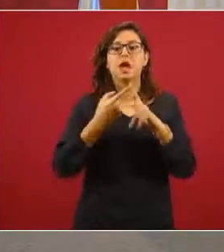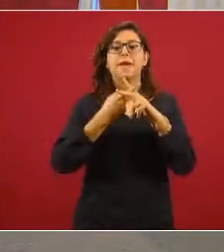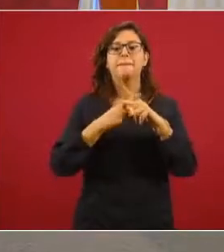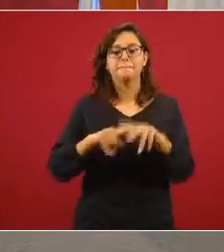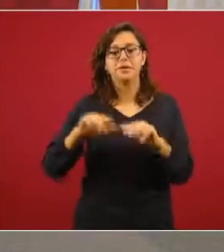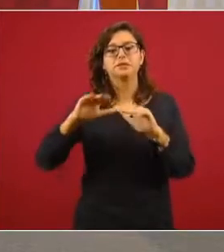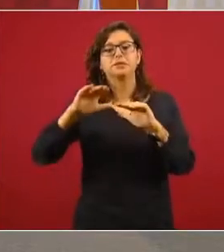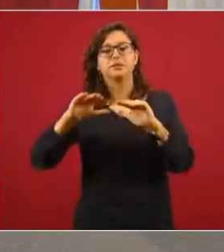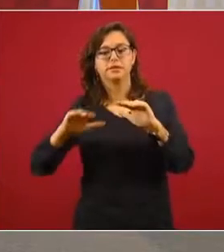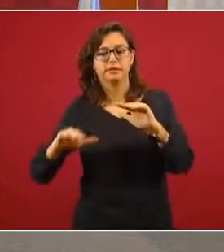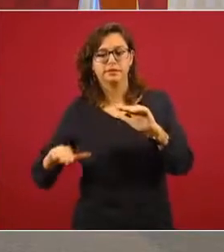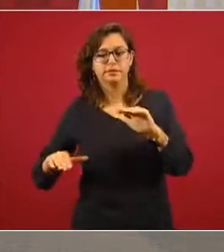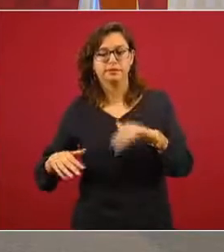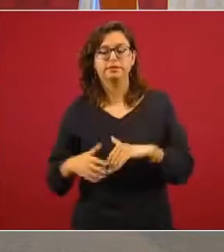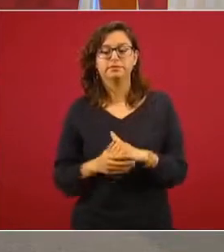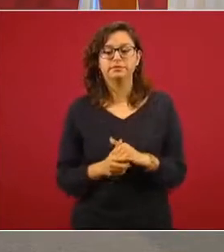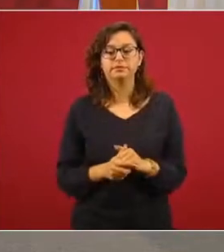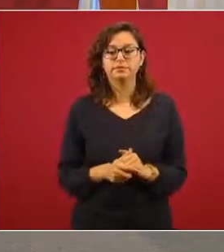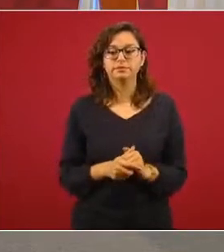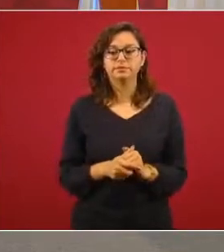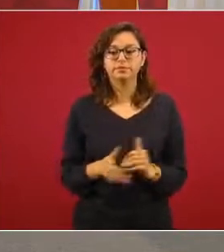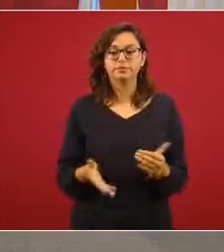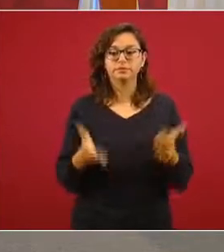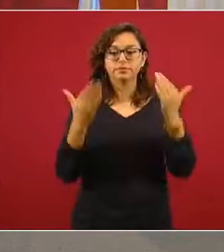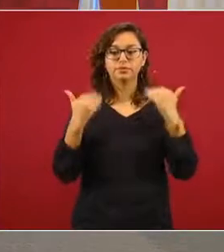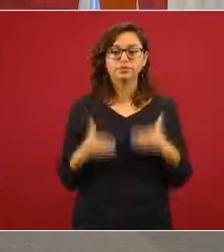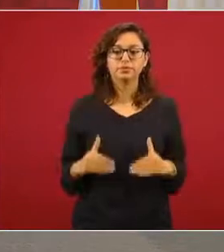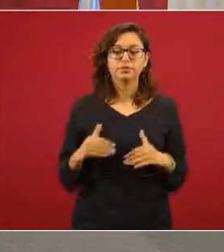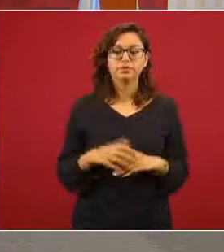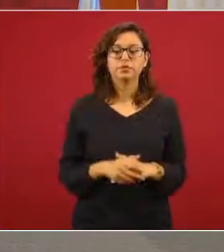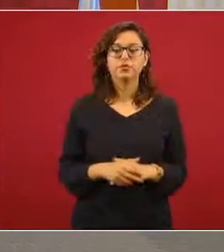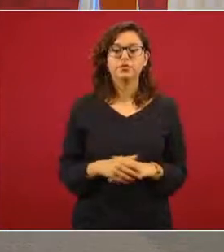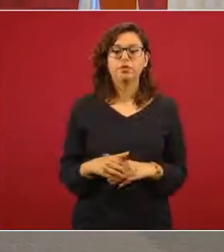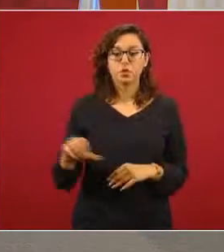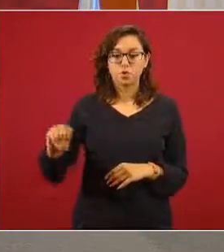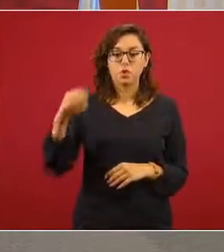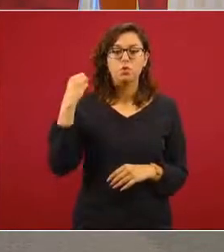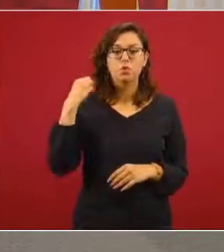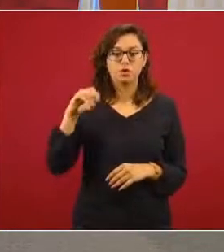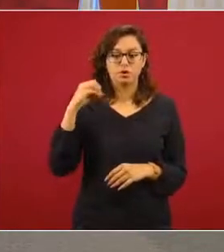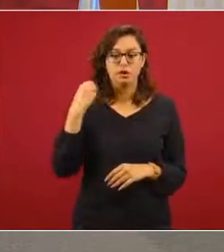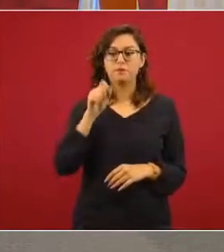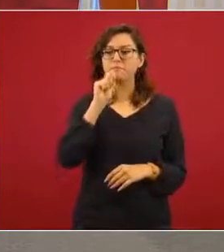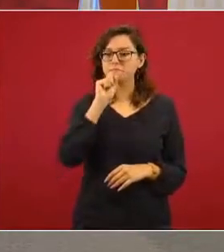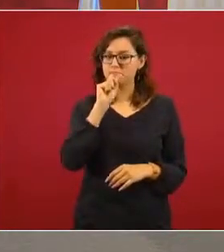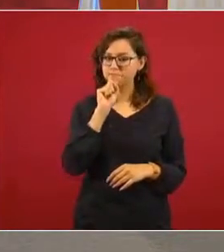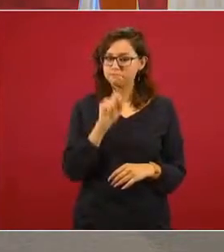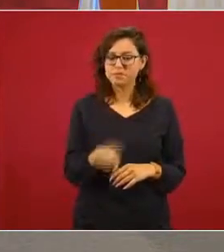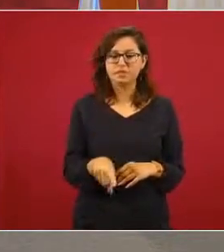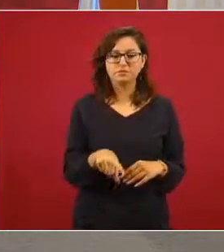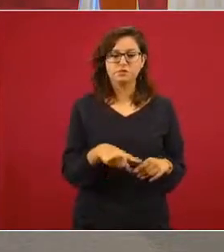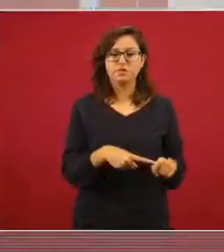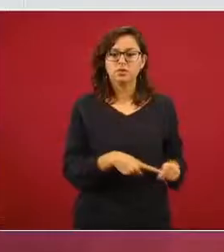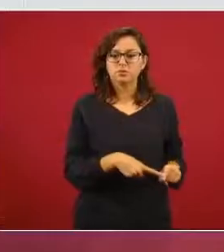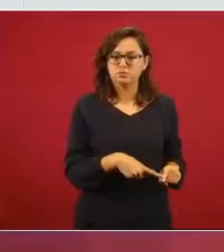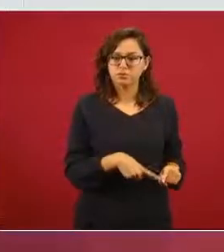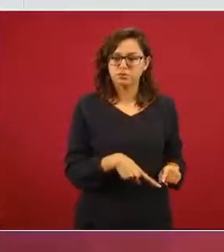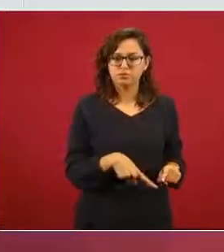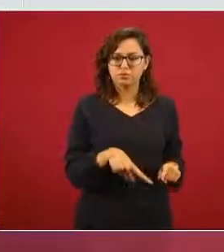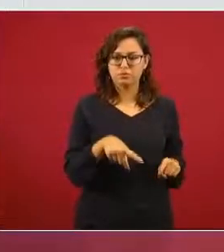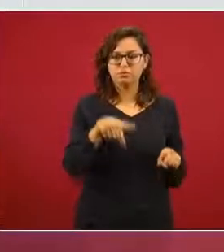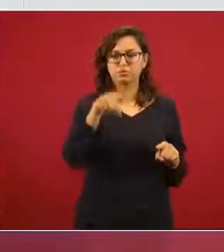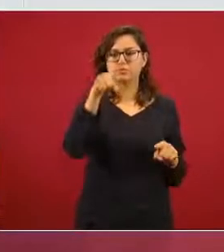hay reducción. La siguiente. Oaxaca, patrón también con importantes variaciones, reclutó